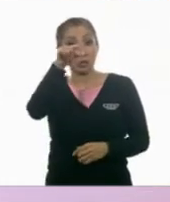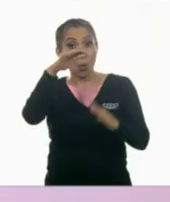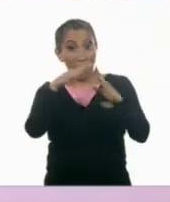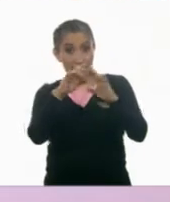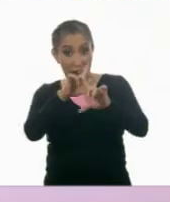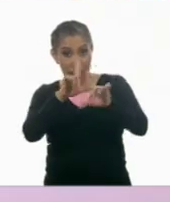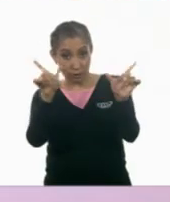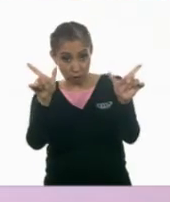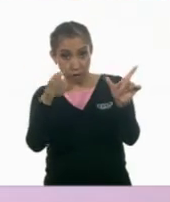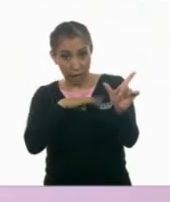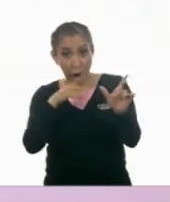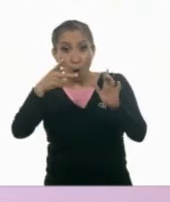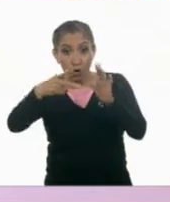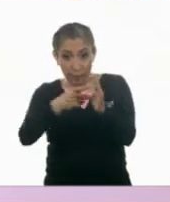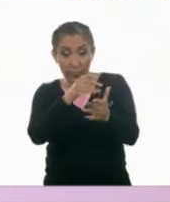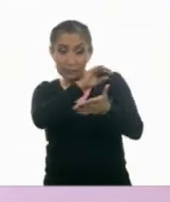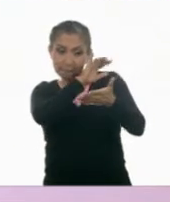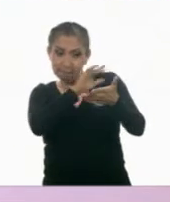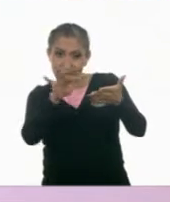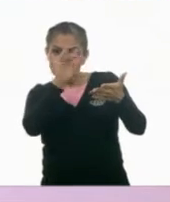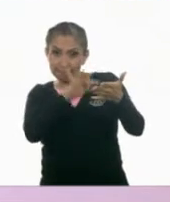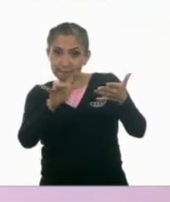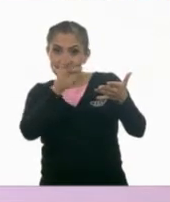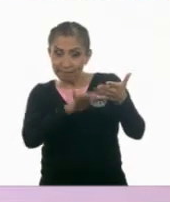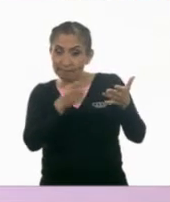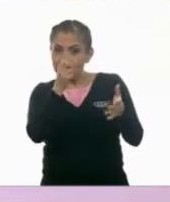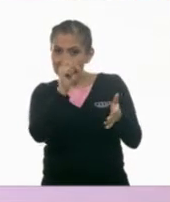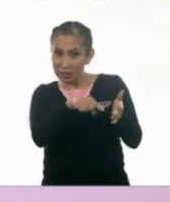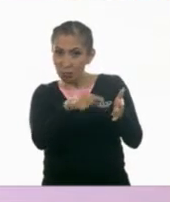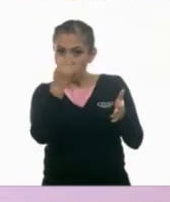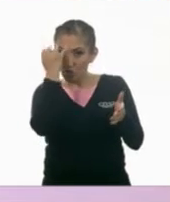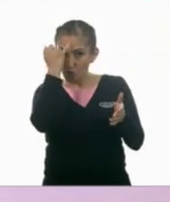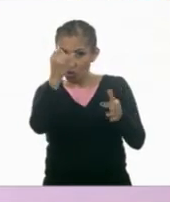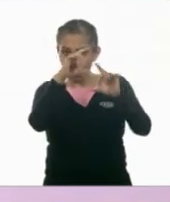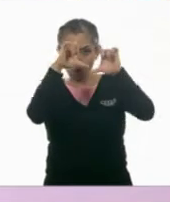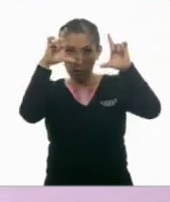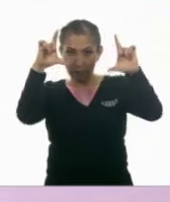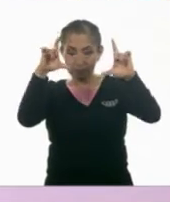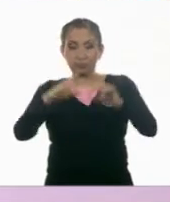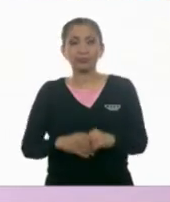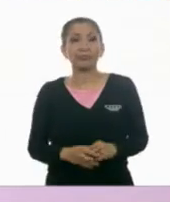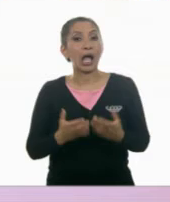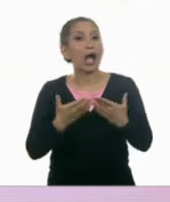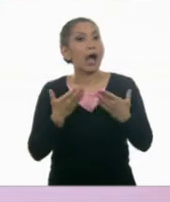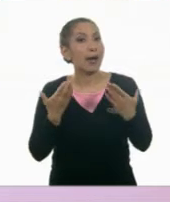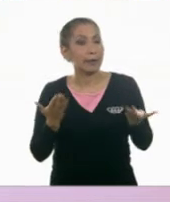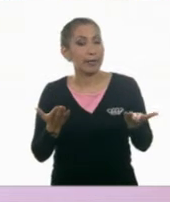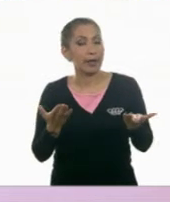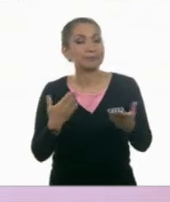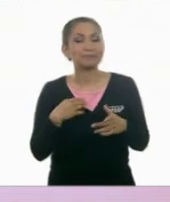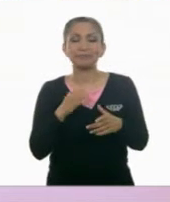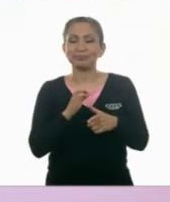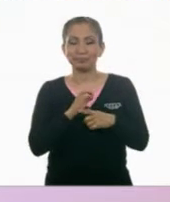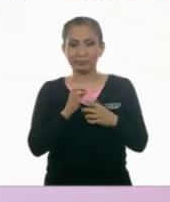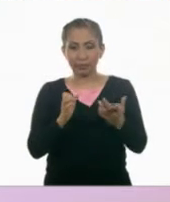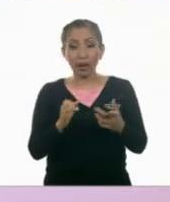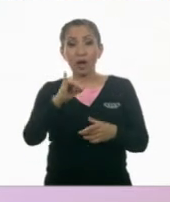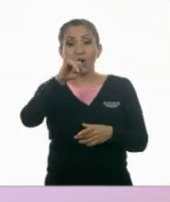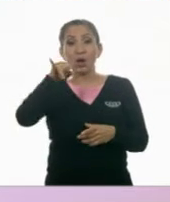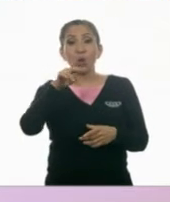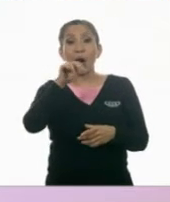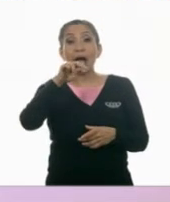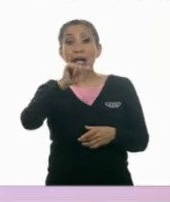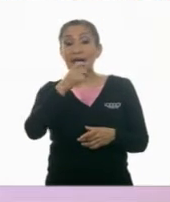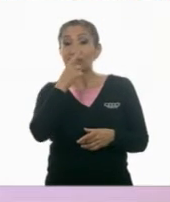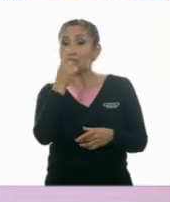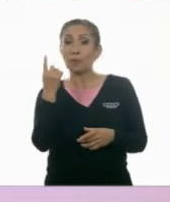casa, listas y listos, vamos a darle lectura también a esta idea. Ahora sí, entonces, Juana